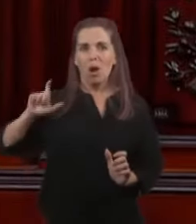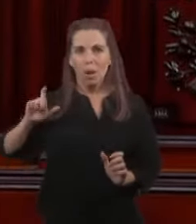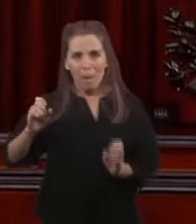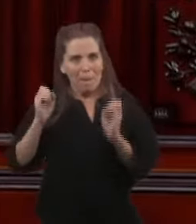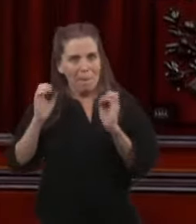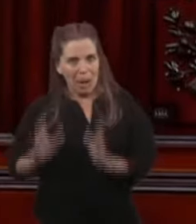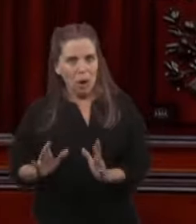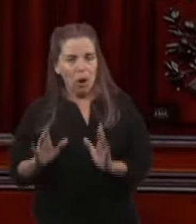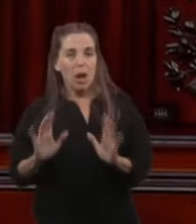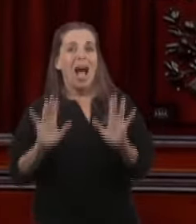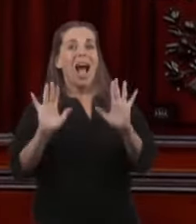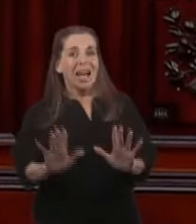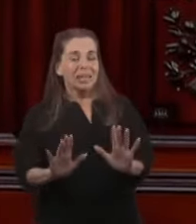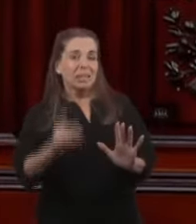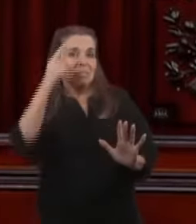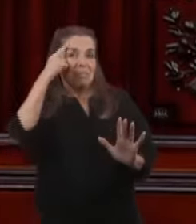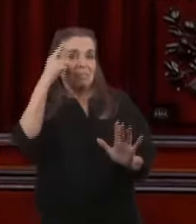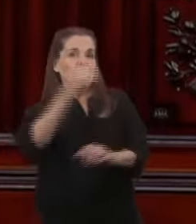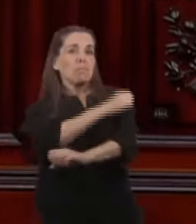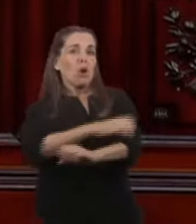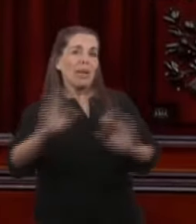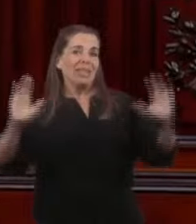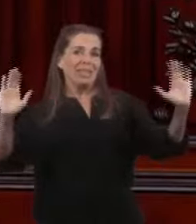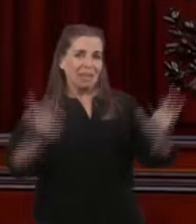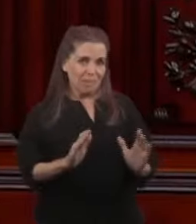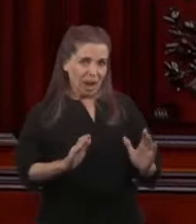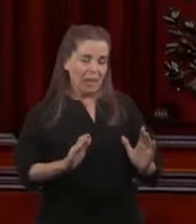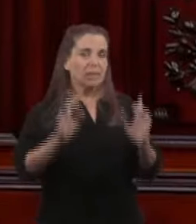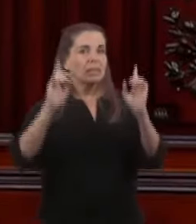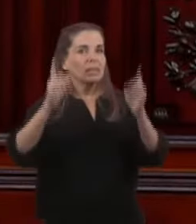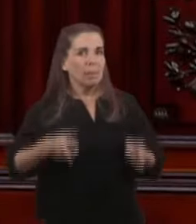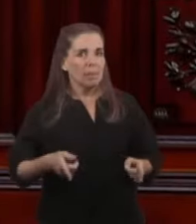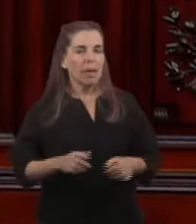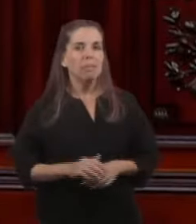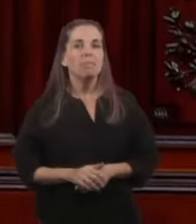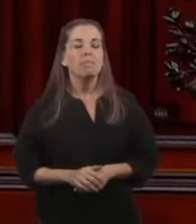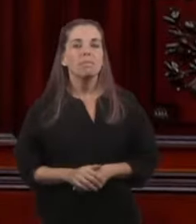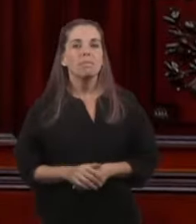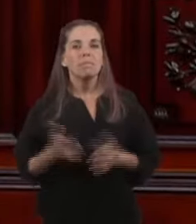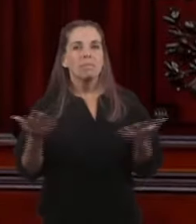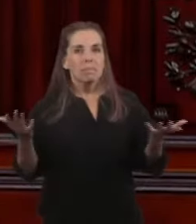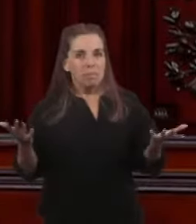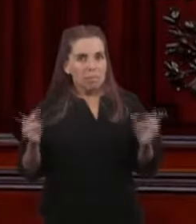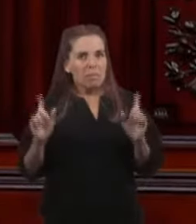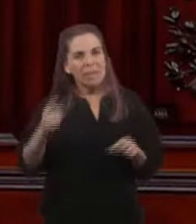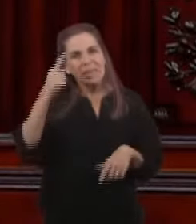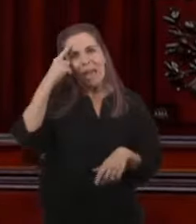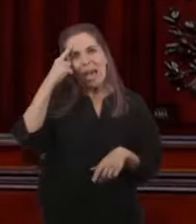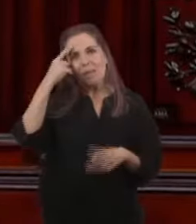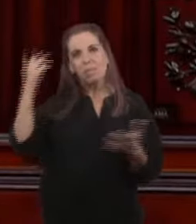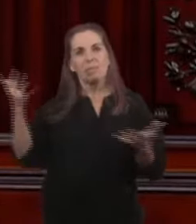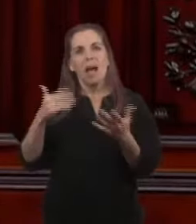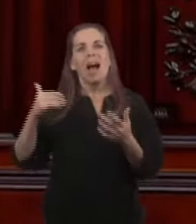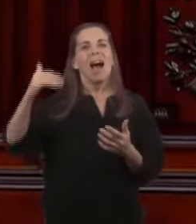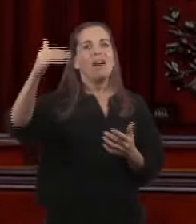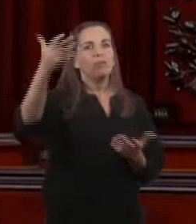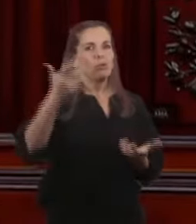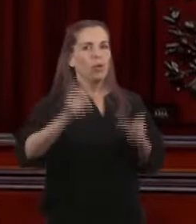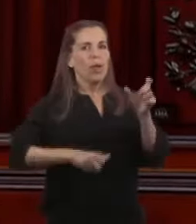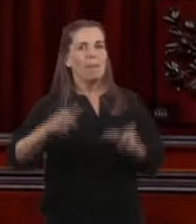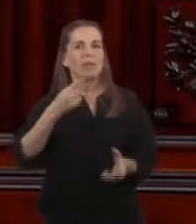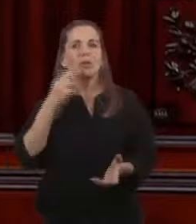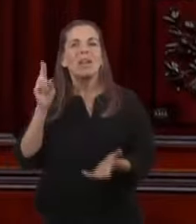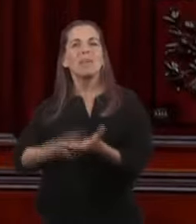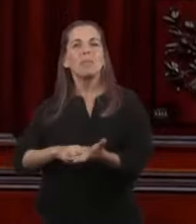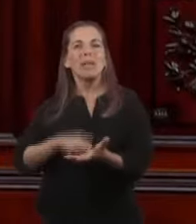baje la pobreza y la indigencia a su vez implicará menor presión fiscal futura sobre los pagadores de impuestos